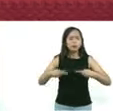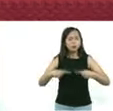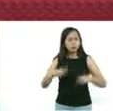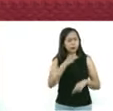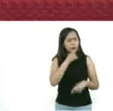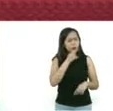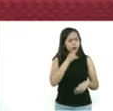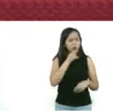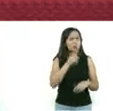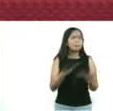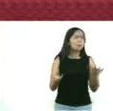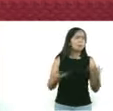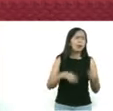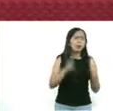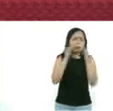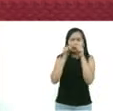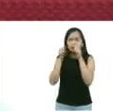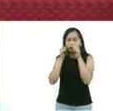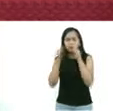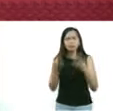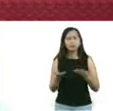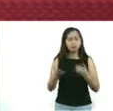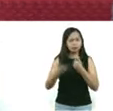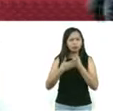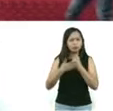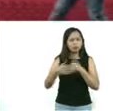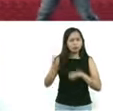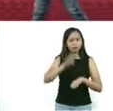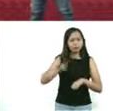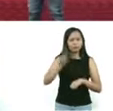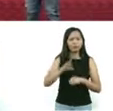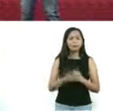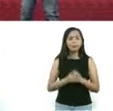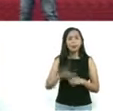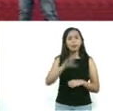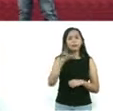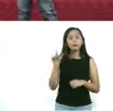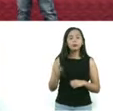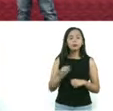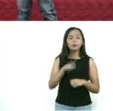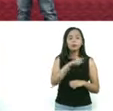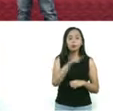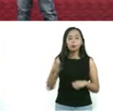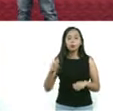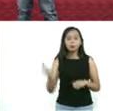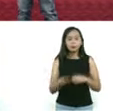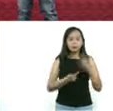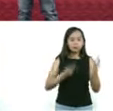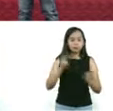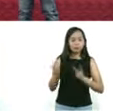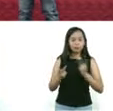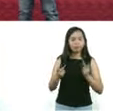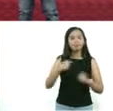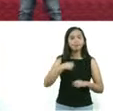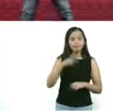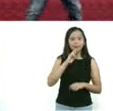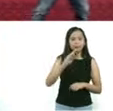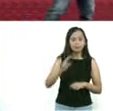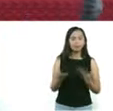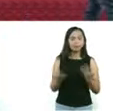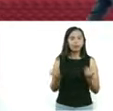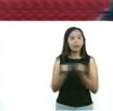el despliegue de apoyo para la jornada de este domingo. Y después, con gusto, contestamos sus preguntas. Y también nos acompaña